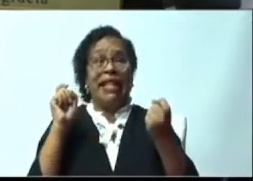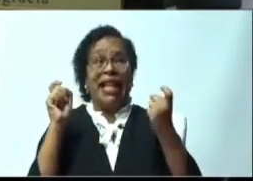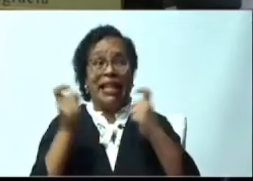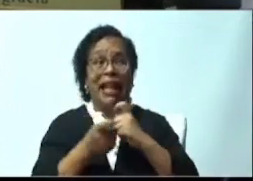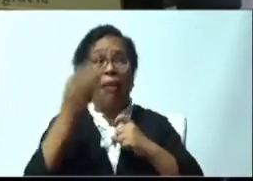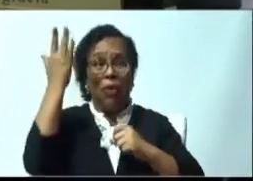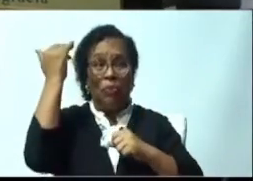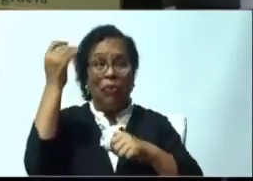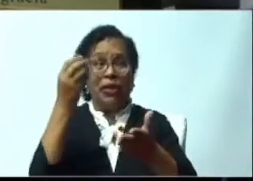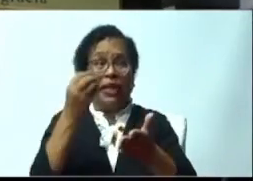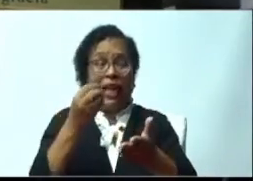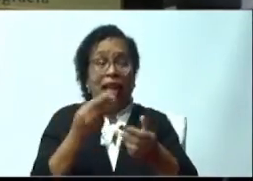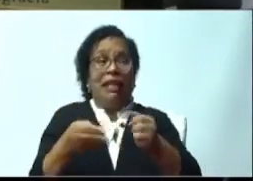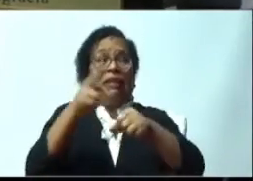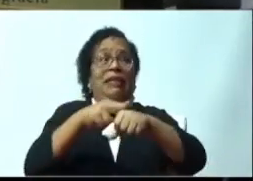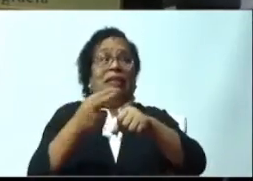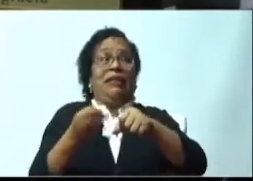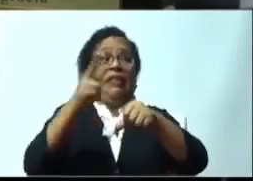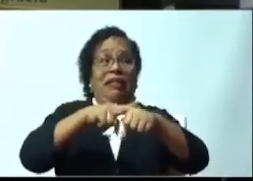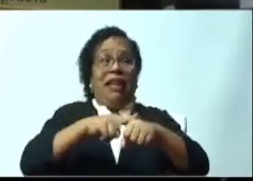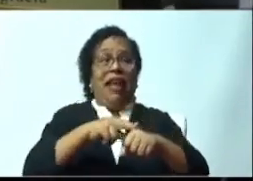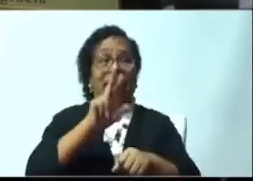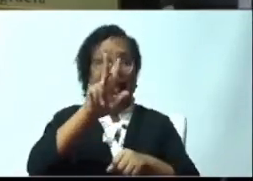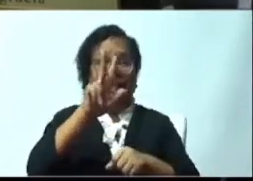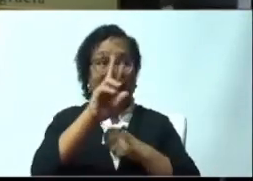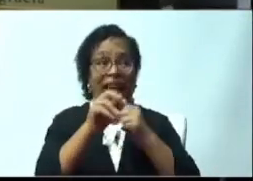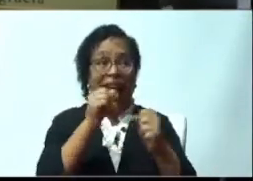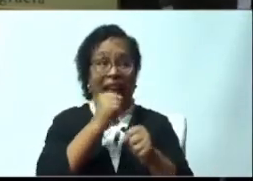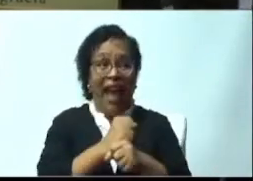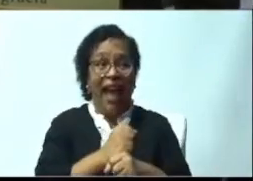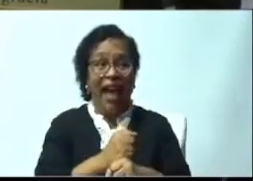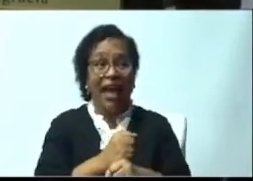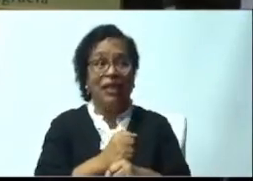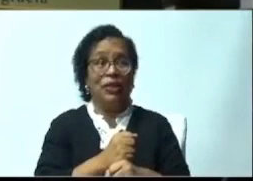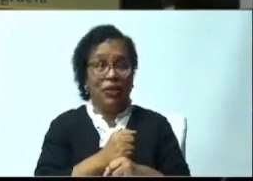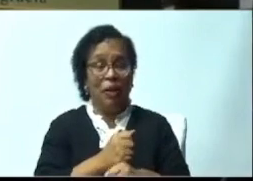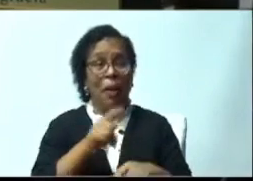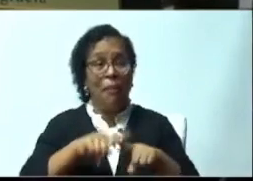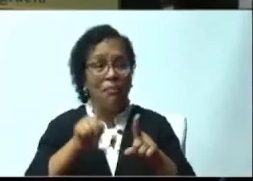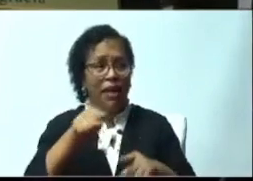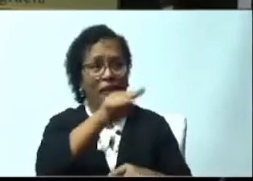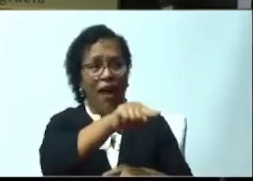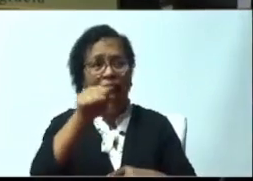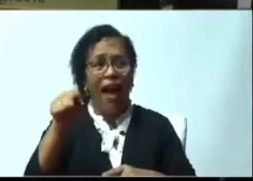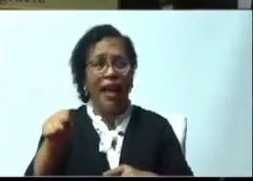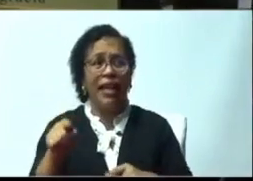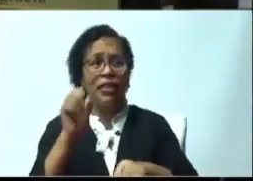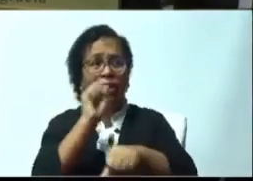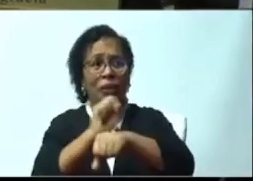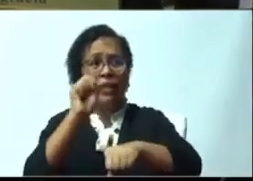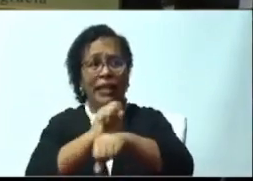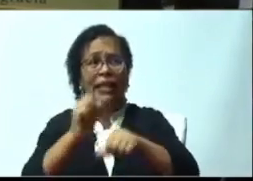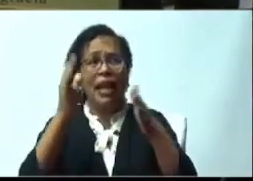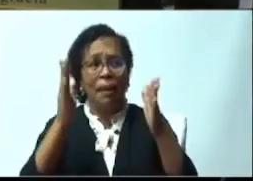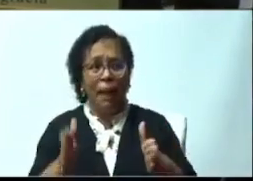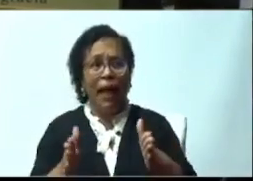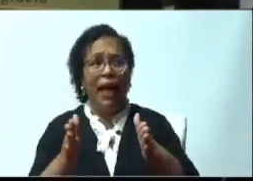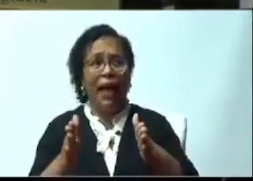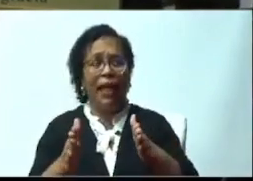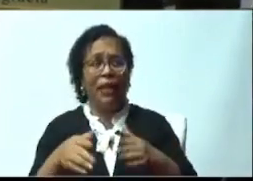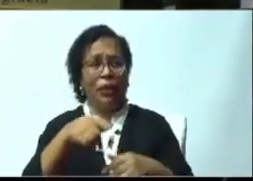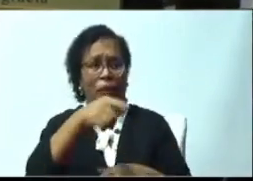oigan, tienen 3 años y van para 4, y a la masa pobre, a los trabajadores, no le ajustan